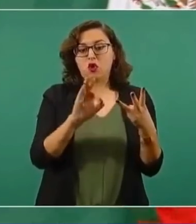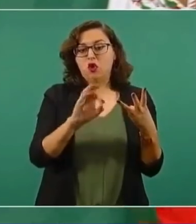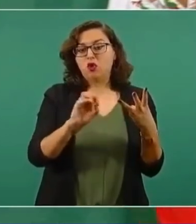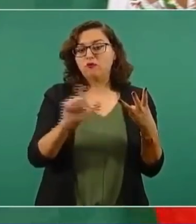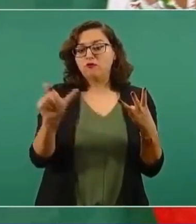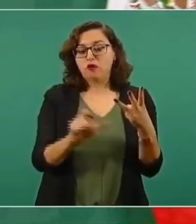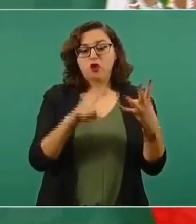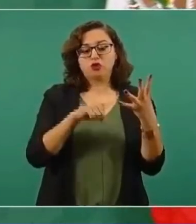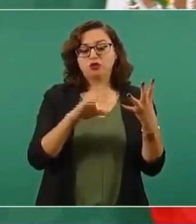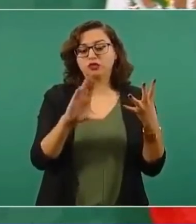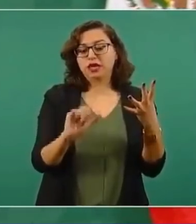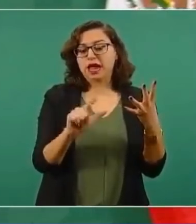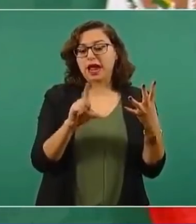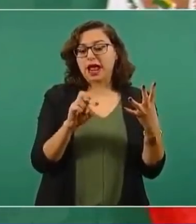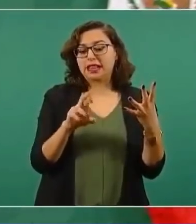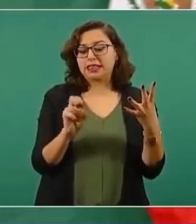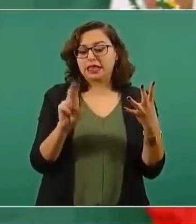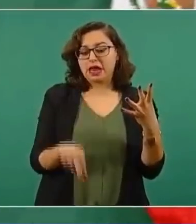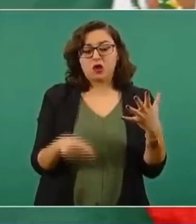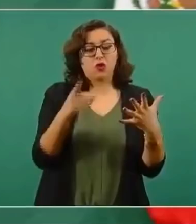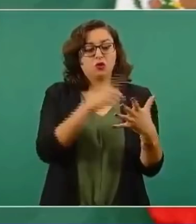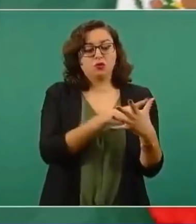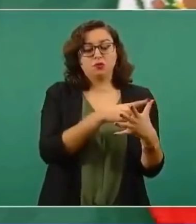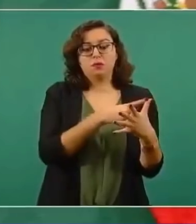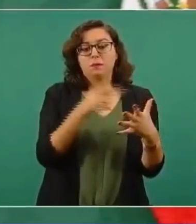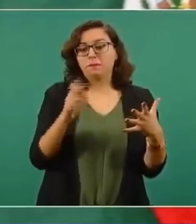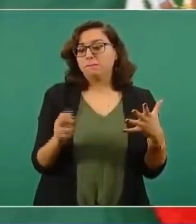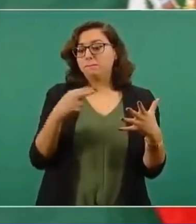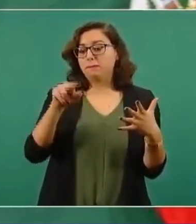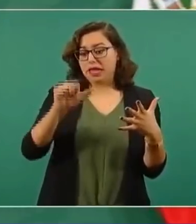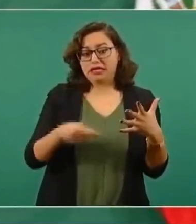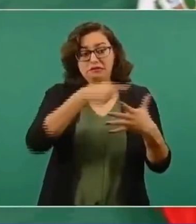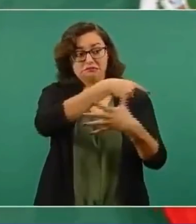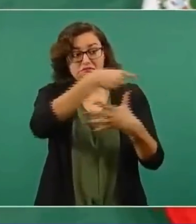decidir el pueblo,